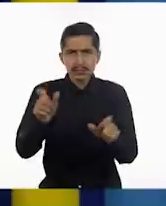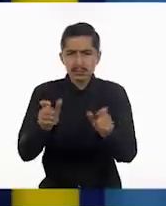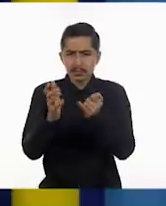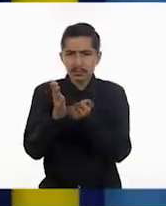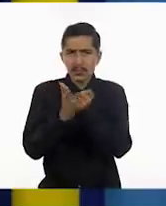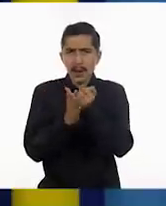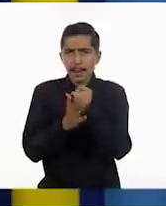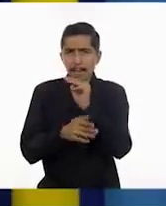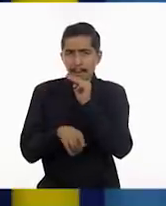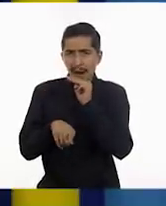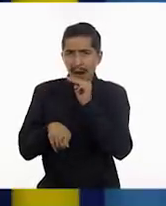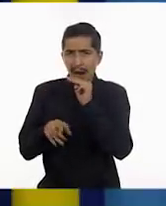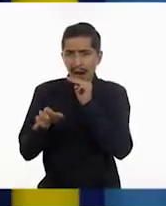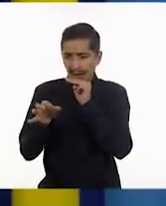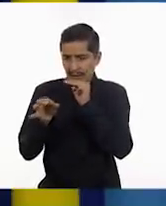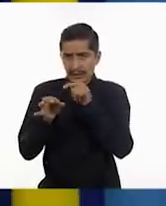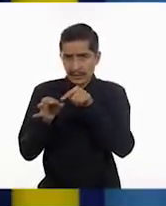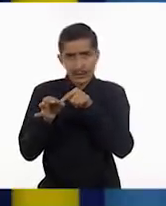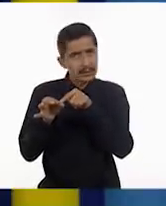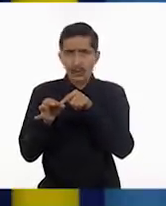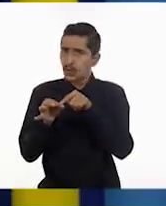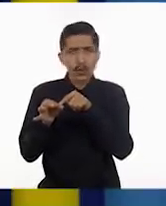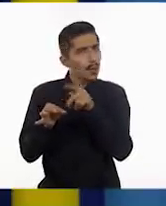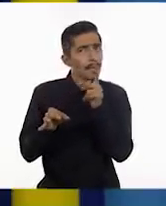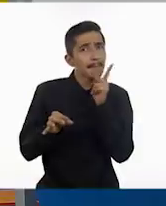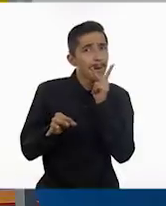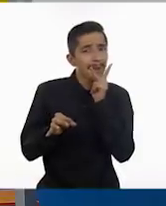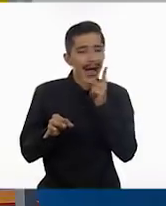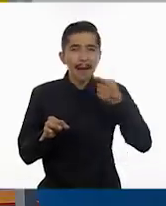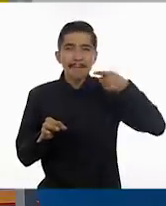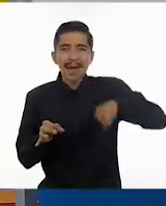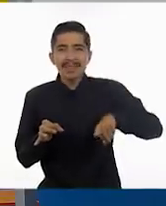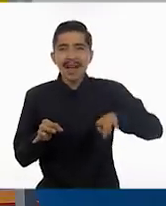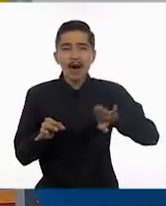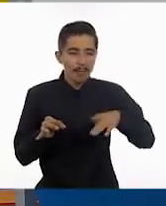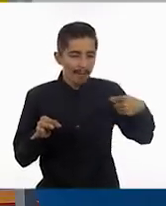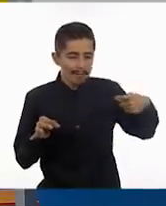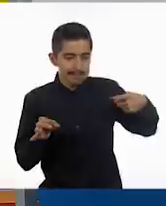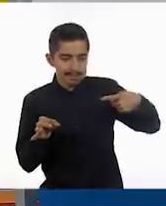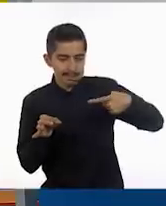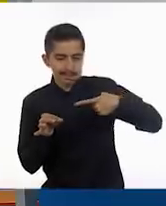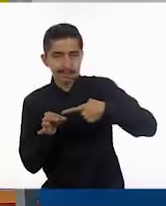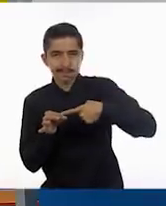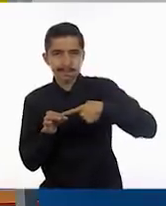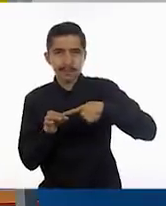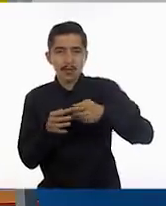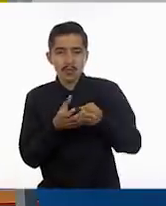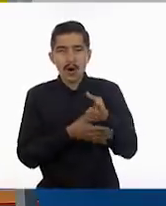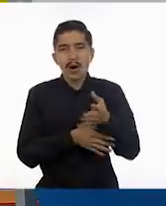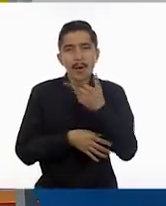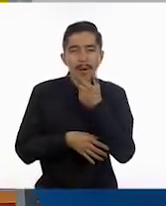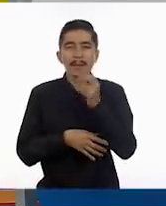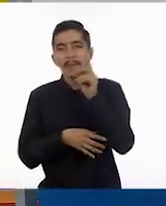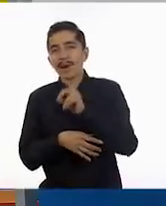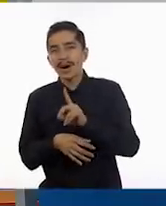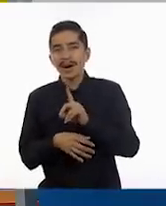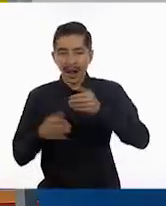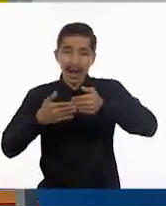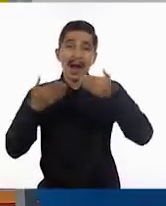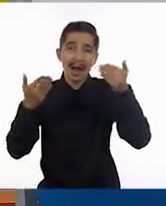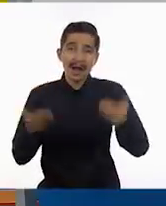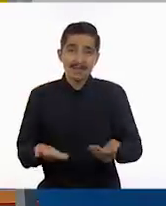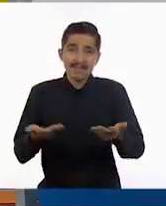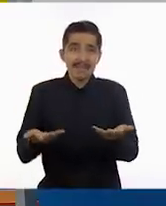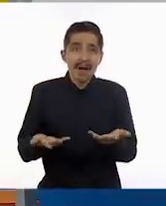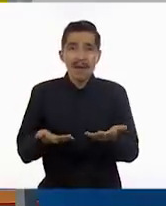de la madre, sino las del padre. Así es, María. Esa es la realidad y una realidad que hasta la fecha pues no